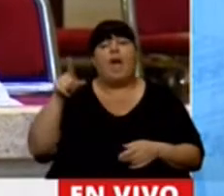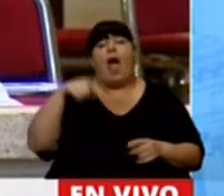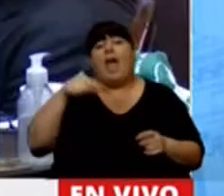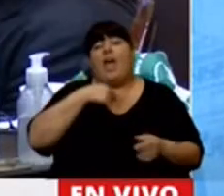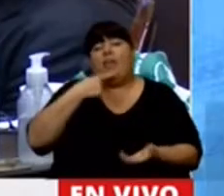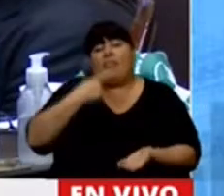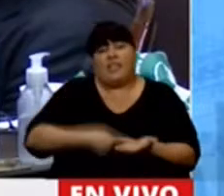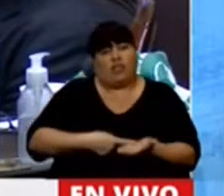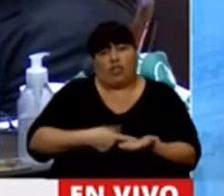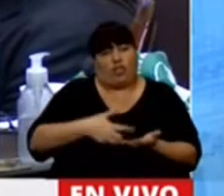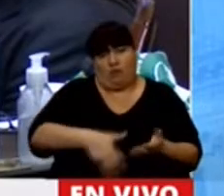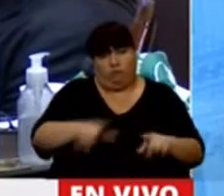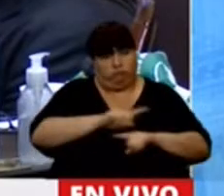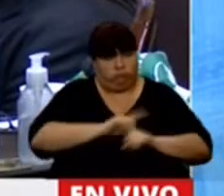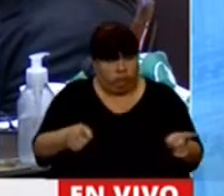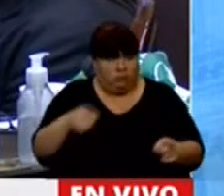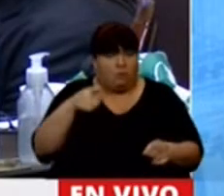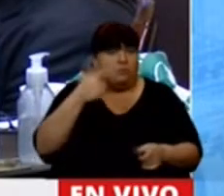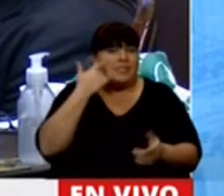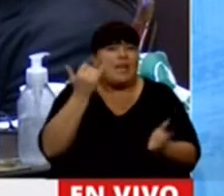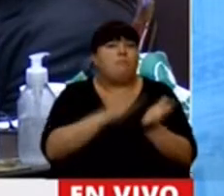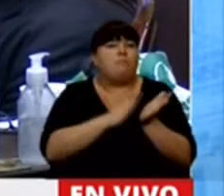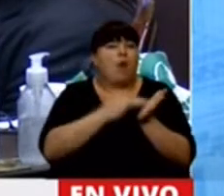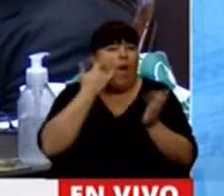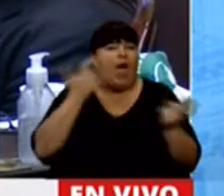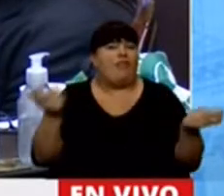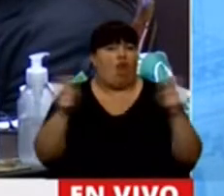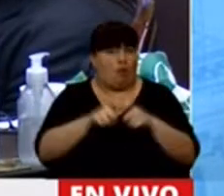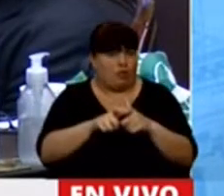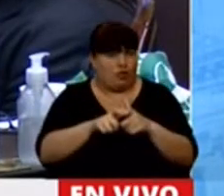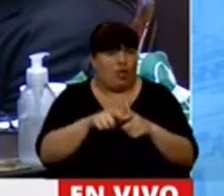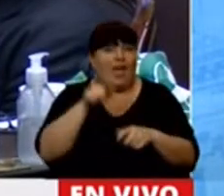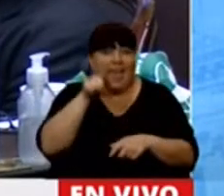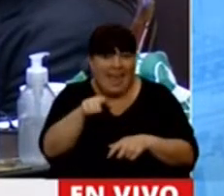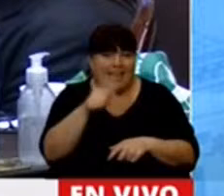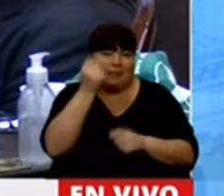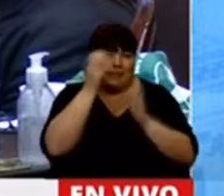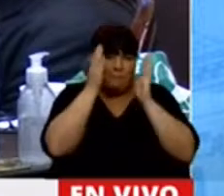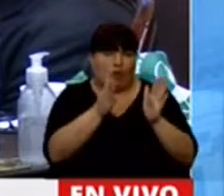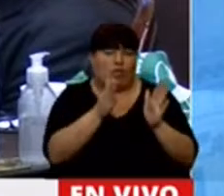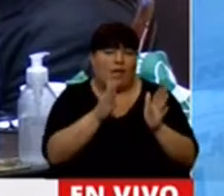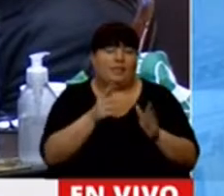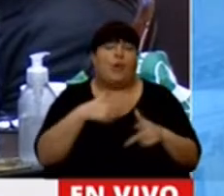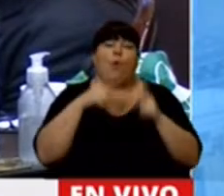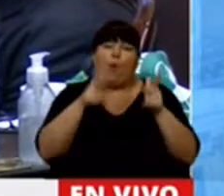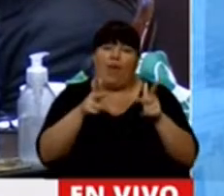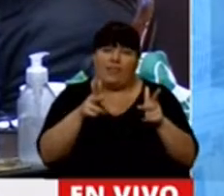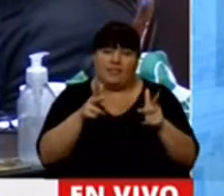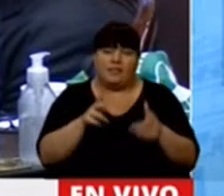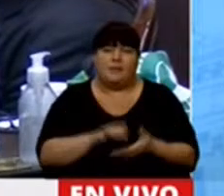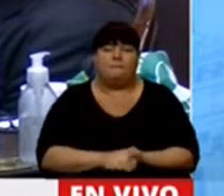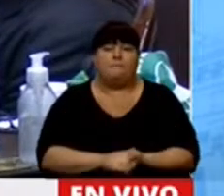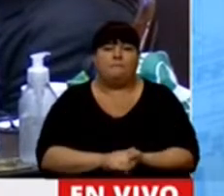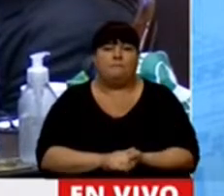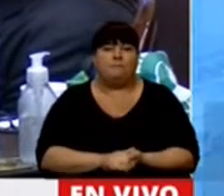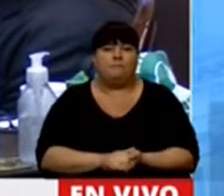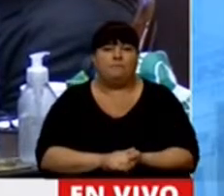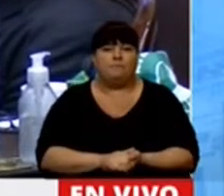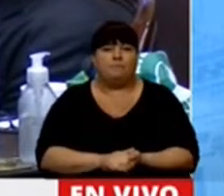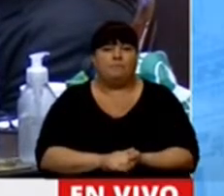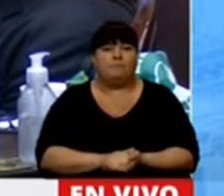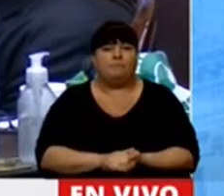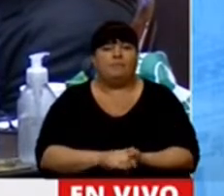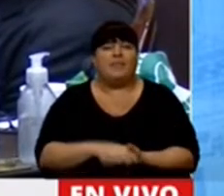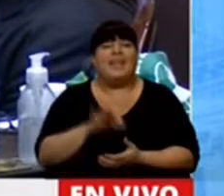voluntarios que se pudieron probar en las comisiones. Esa es la prioridad. Y quiero decirles algo.